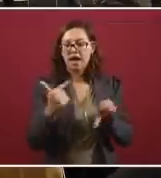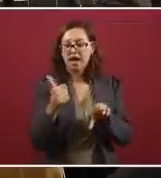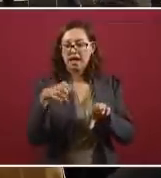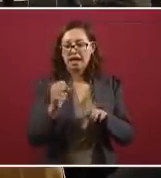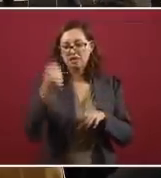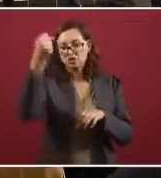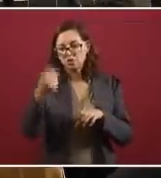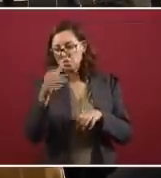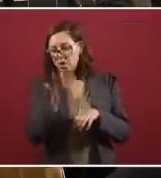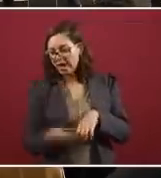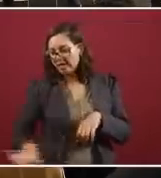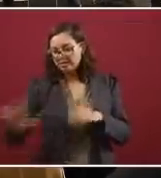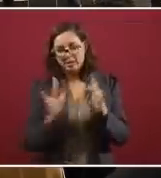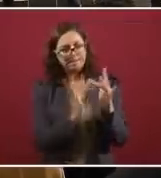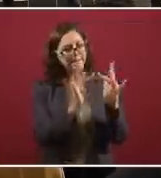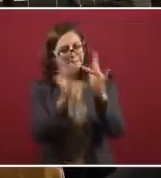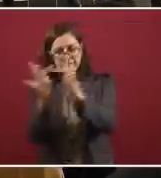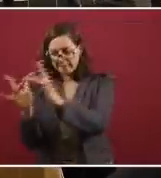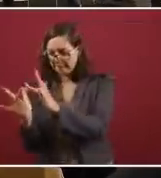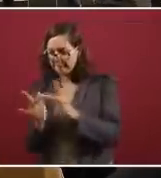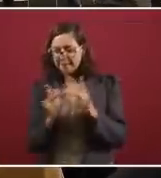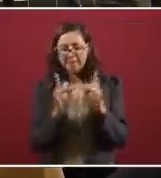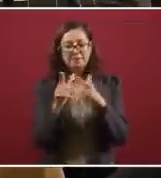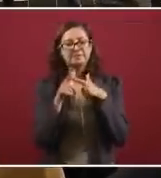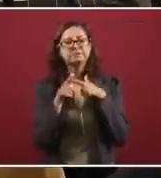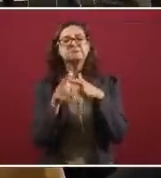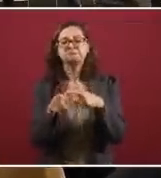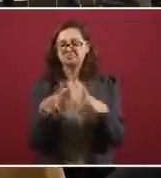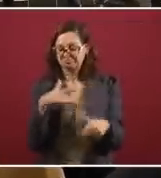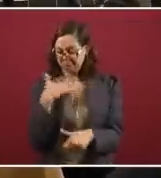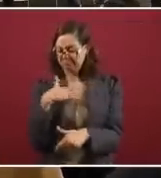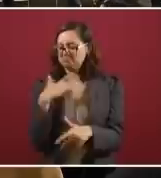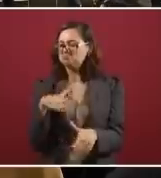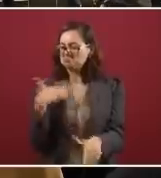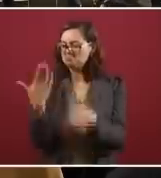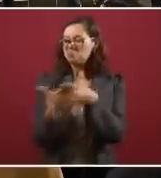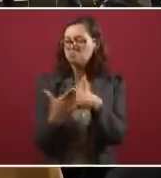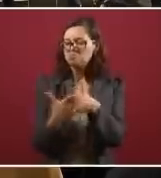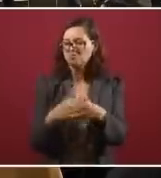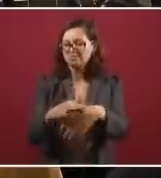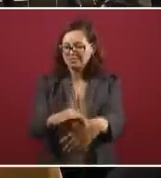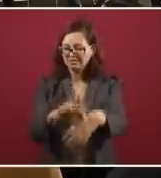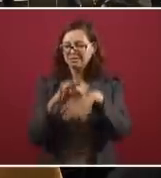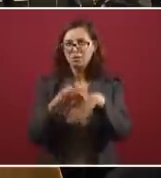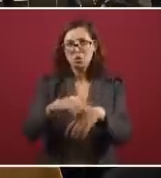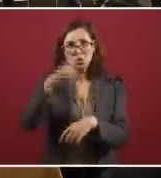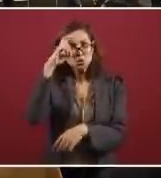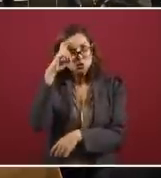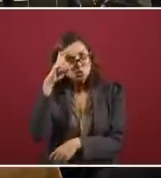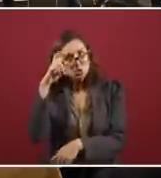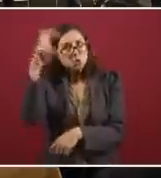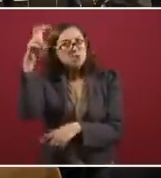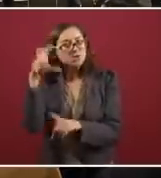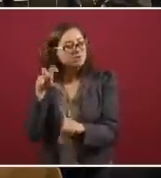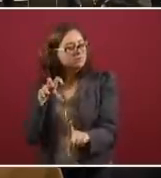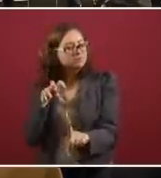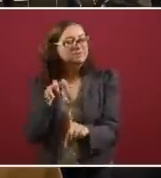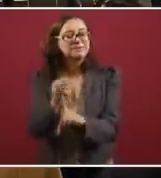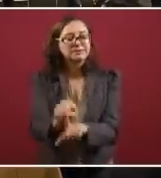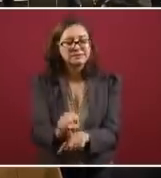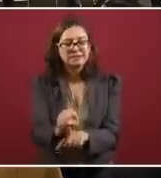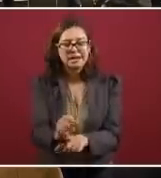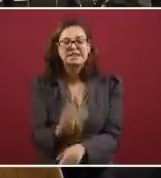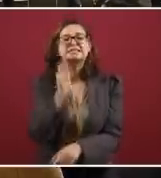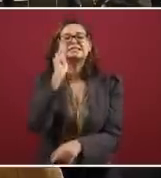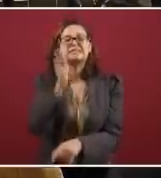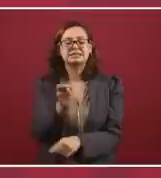país. Creo que muy pronto veremos en México materializar ese sueño que teníamos los mexicanos de